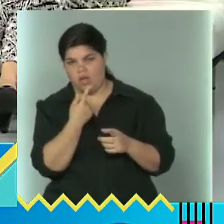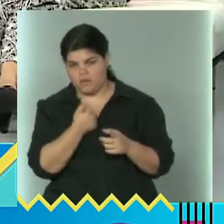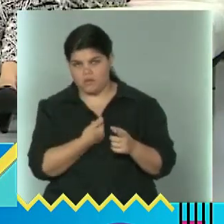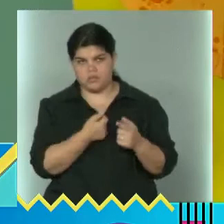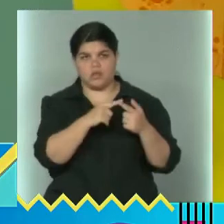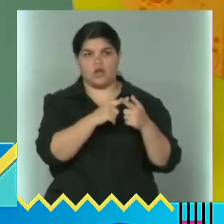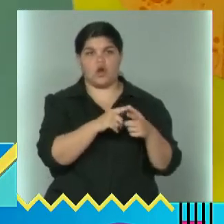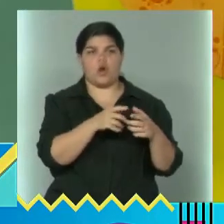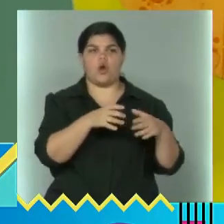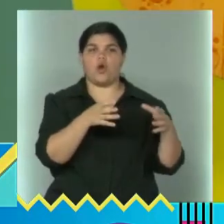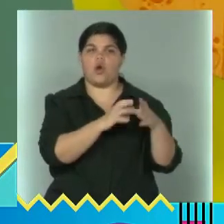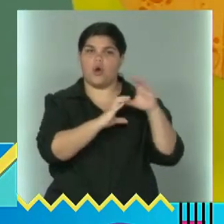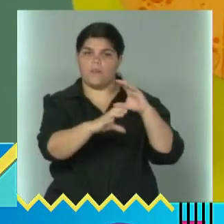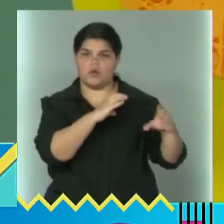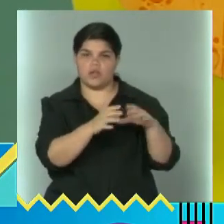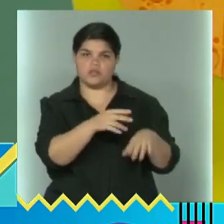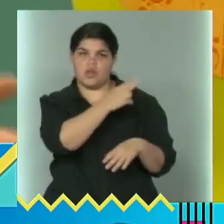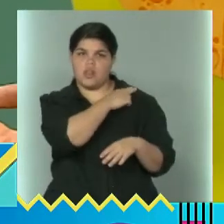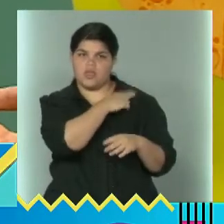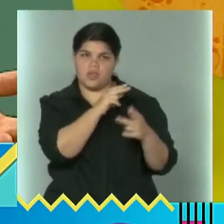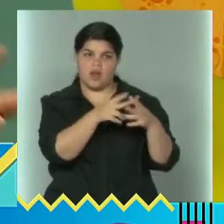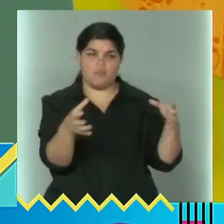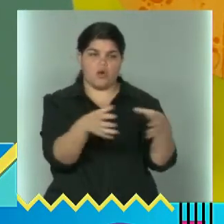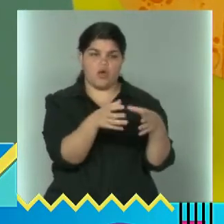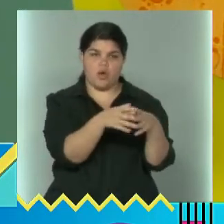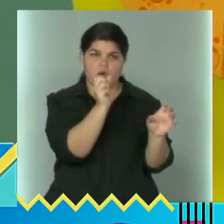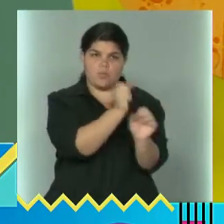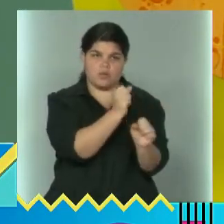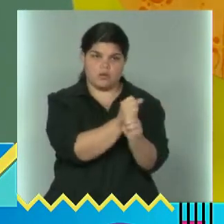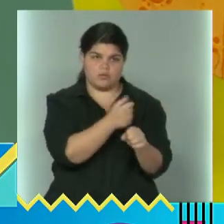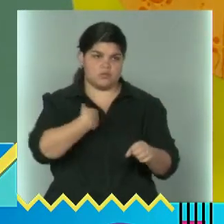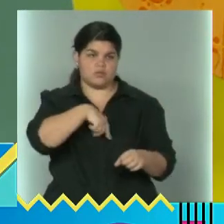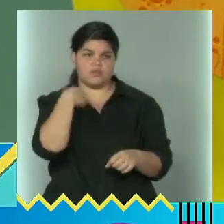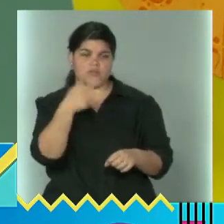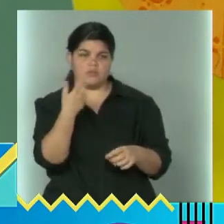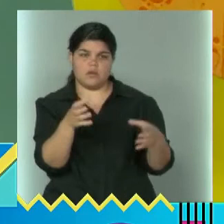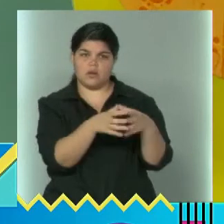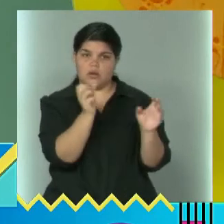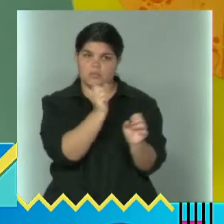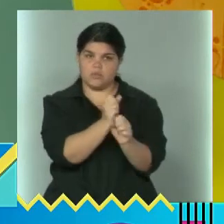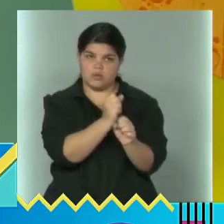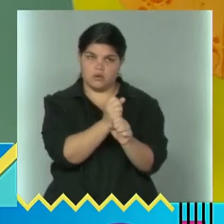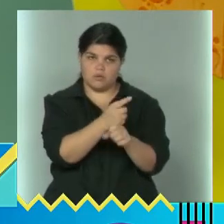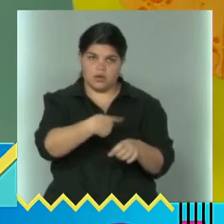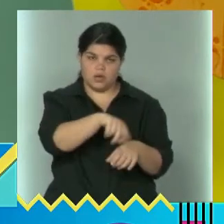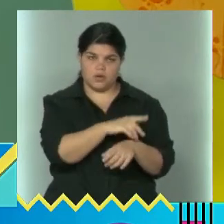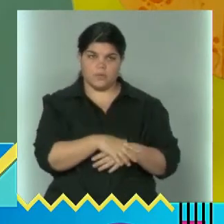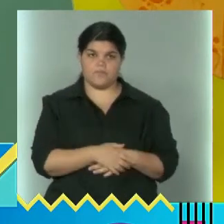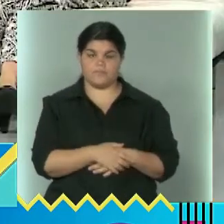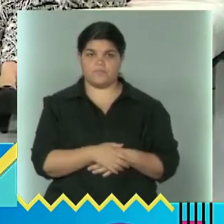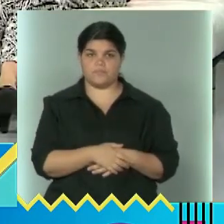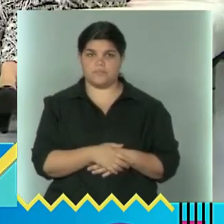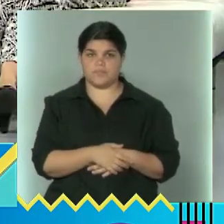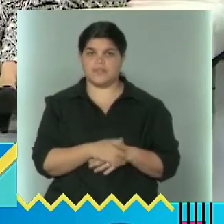comunicación, liderazgo, trabajo en equipo. Básicamente en los equipos es lo que pasa. Yo trabajo mucho con equipos y como decía Marita también.